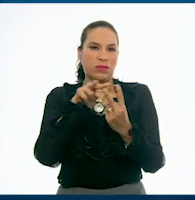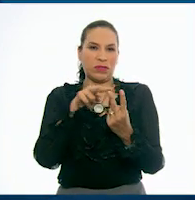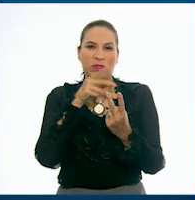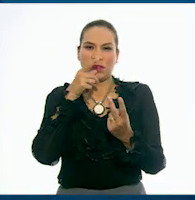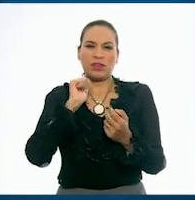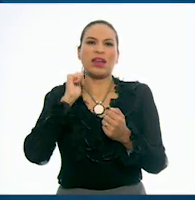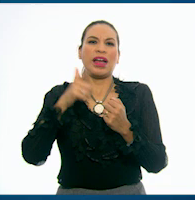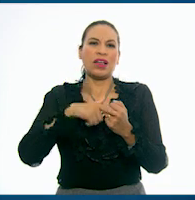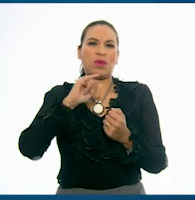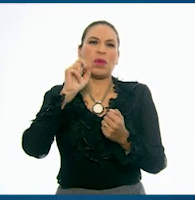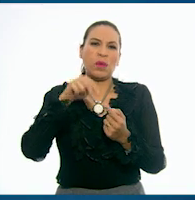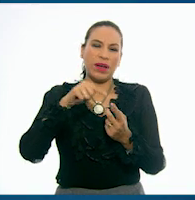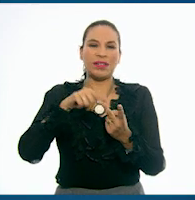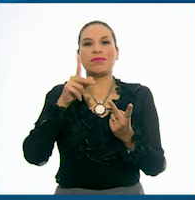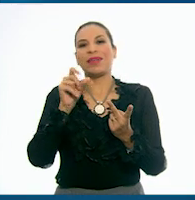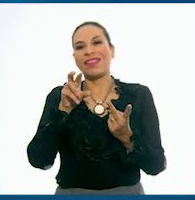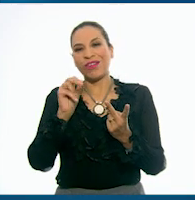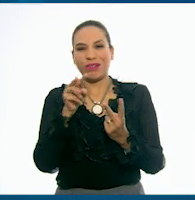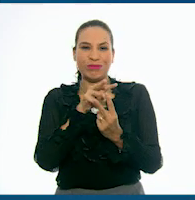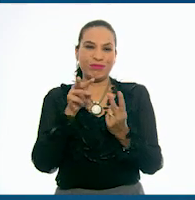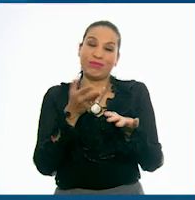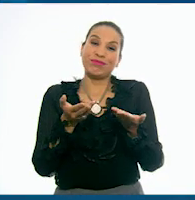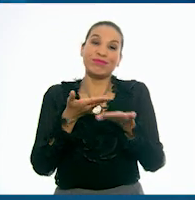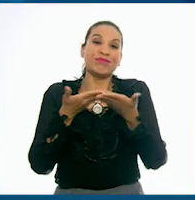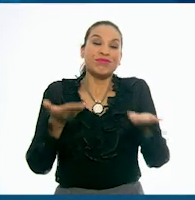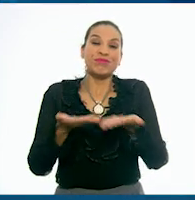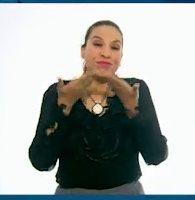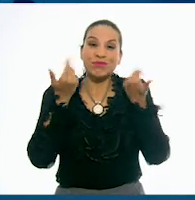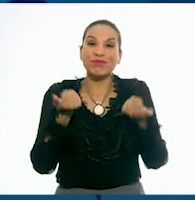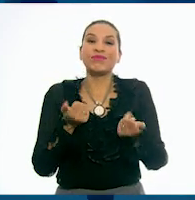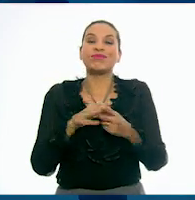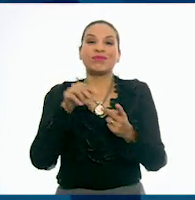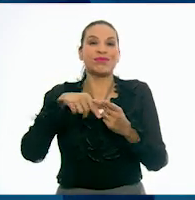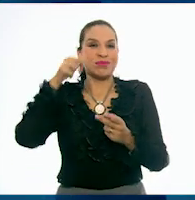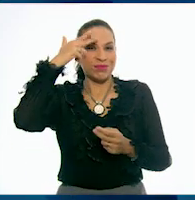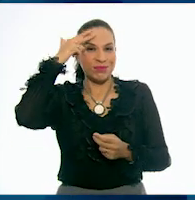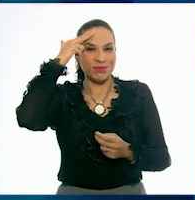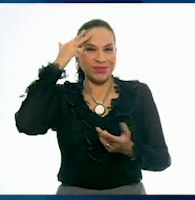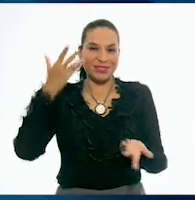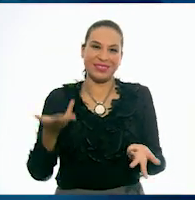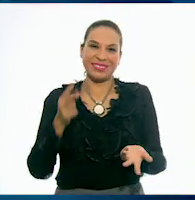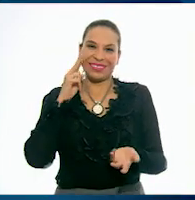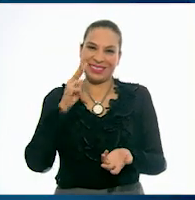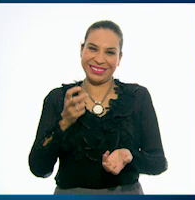dice más de Juan que de Pedro, o en este caso, de don Porfirio.